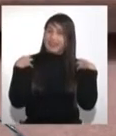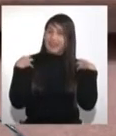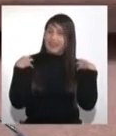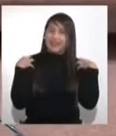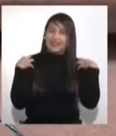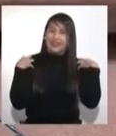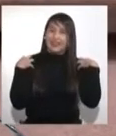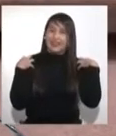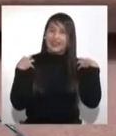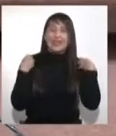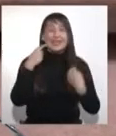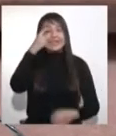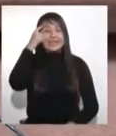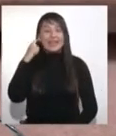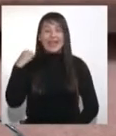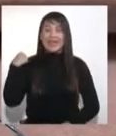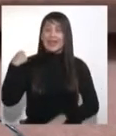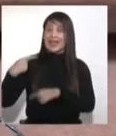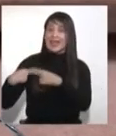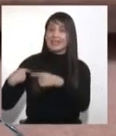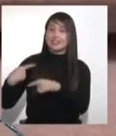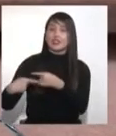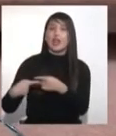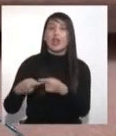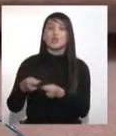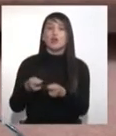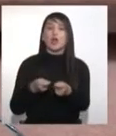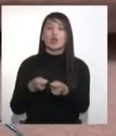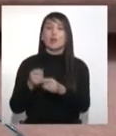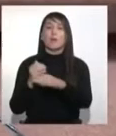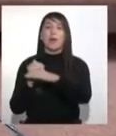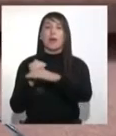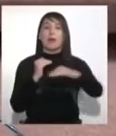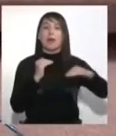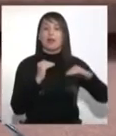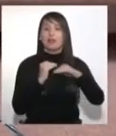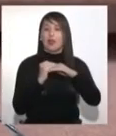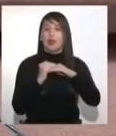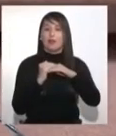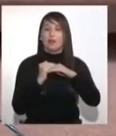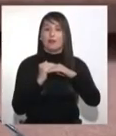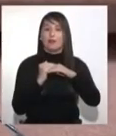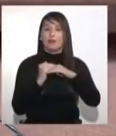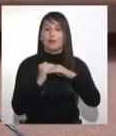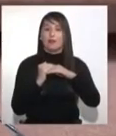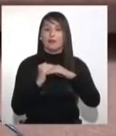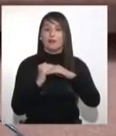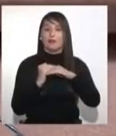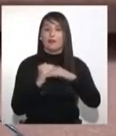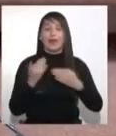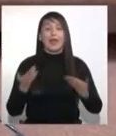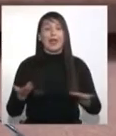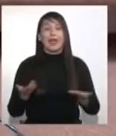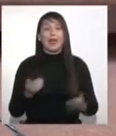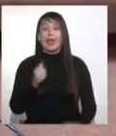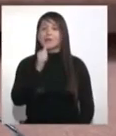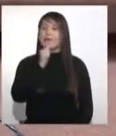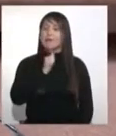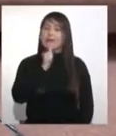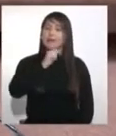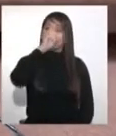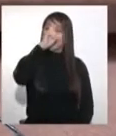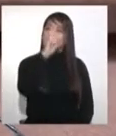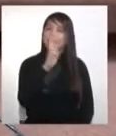cree que la historia es una economía lineal. Es una falta, presidenta, es una falta de